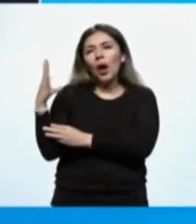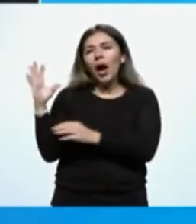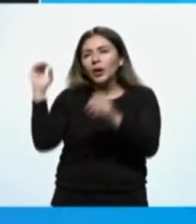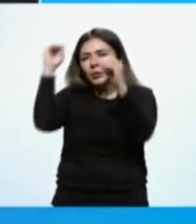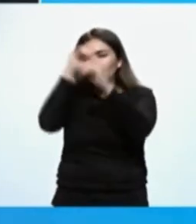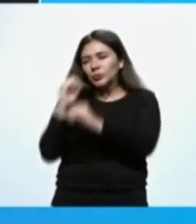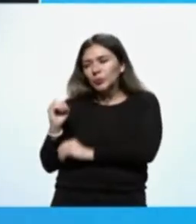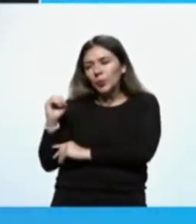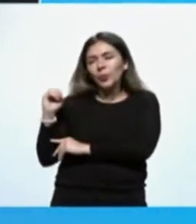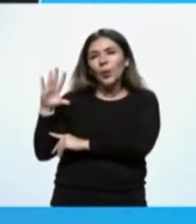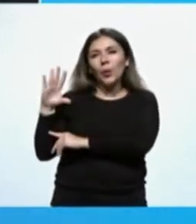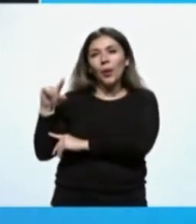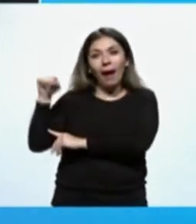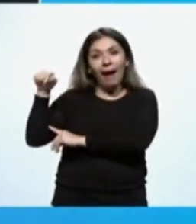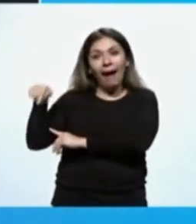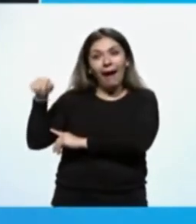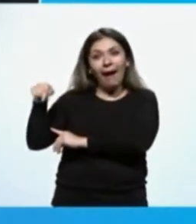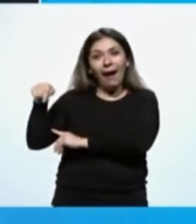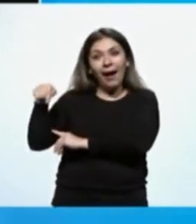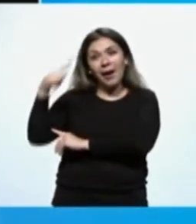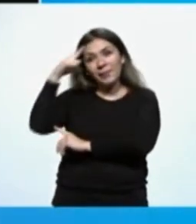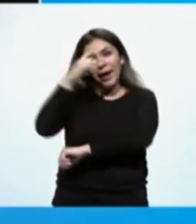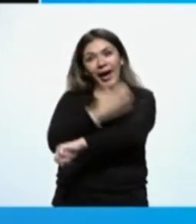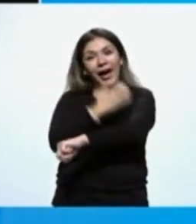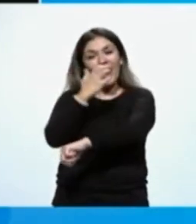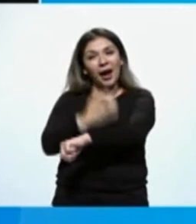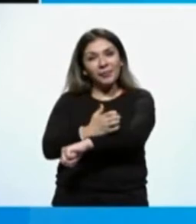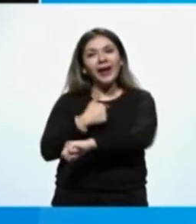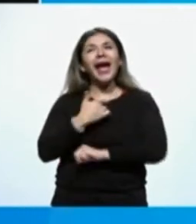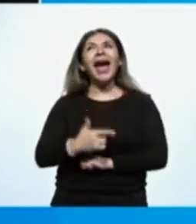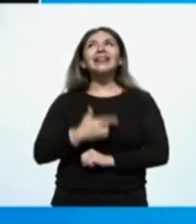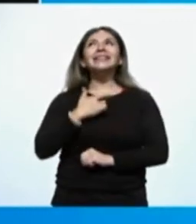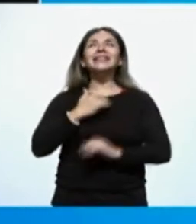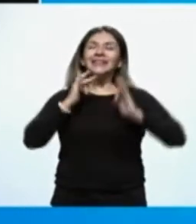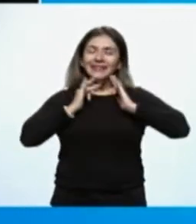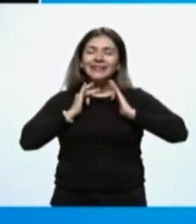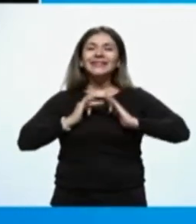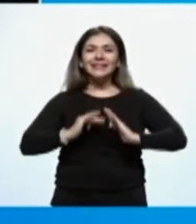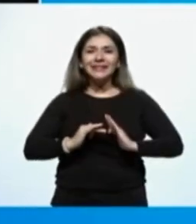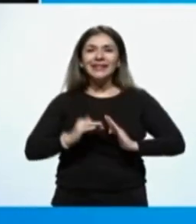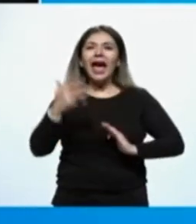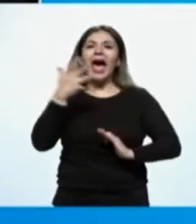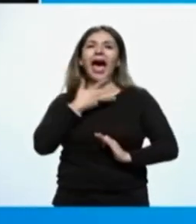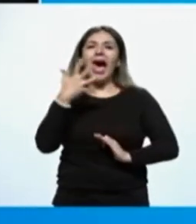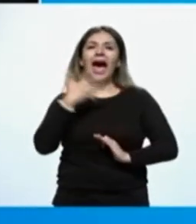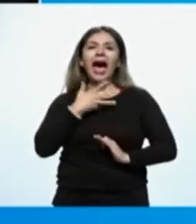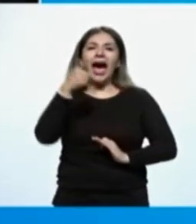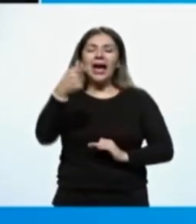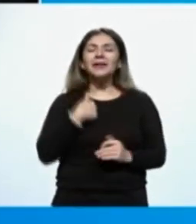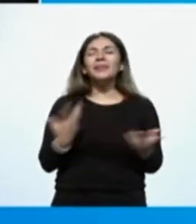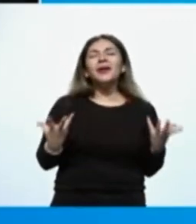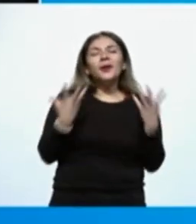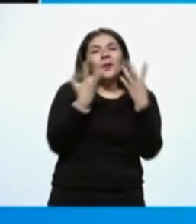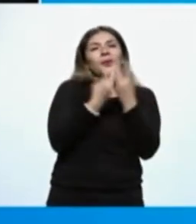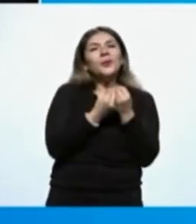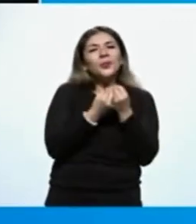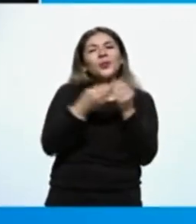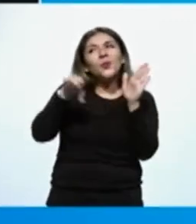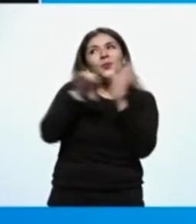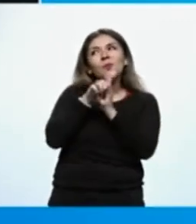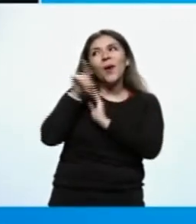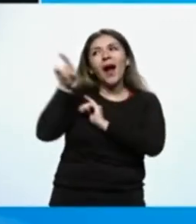la lamparita. Ya estoy más tranquila, pues estás aquí junto en